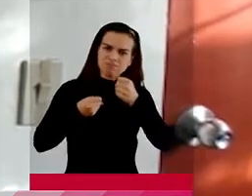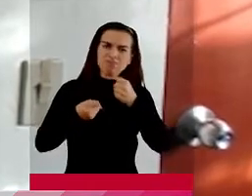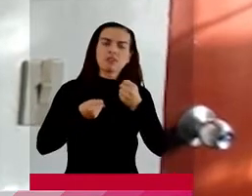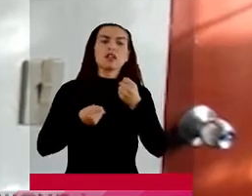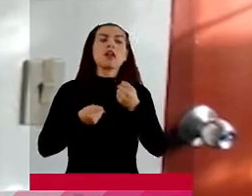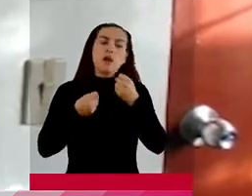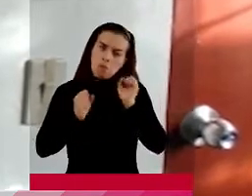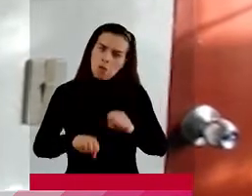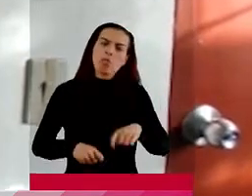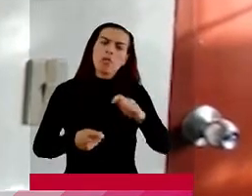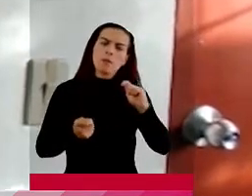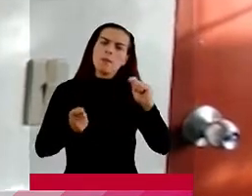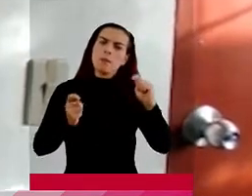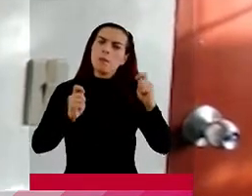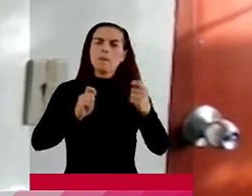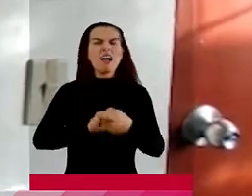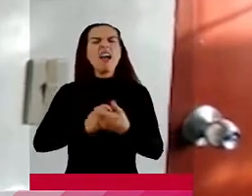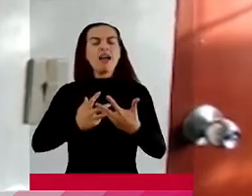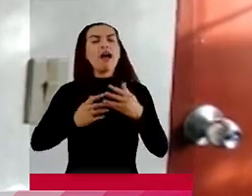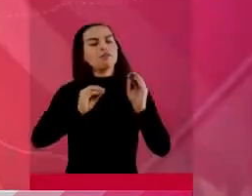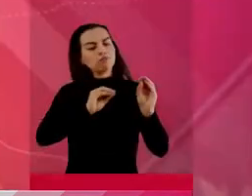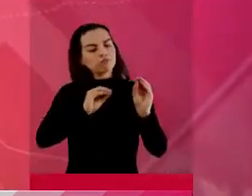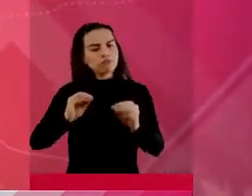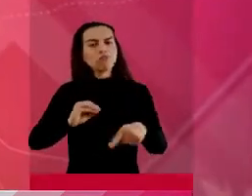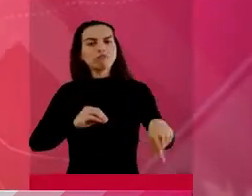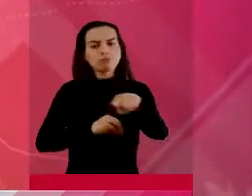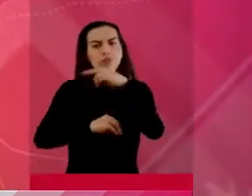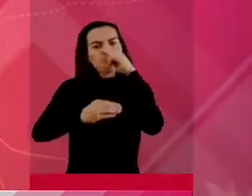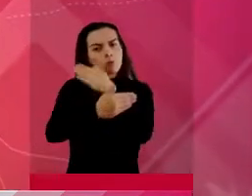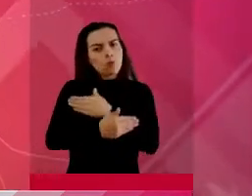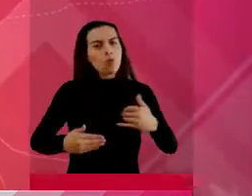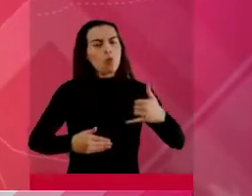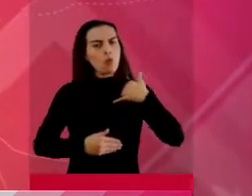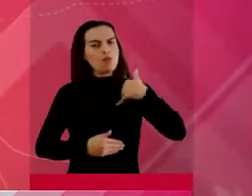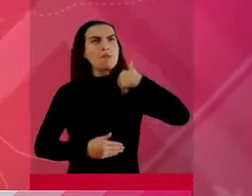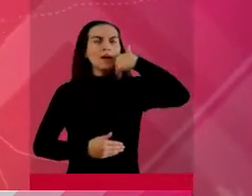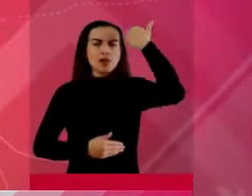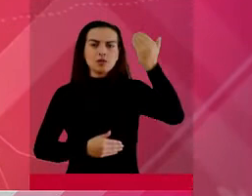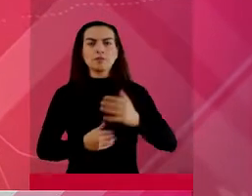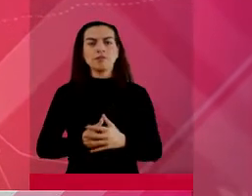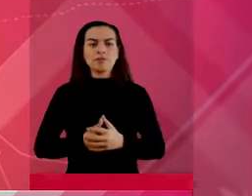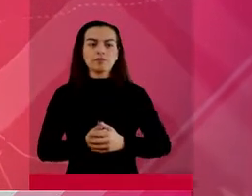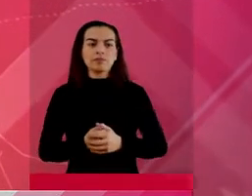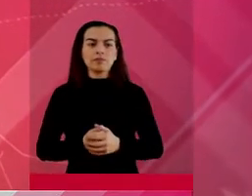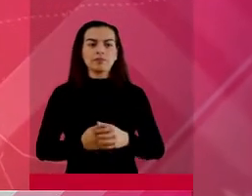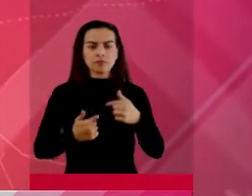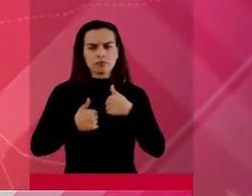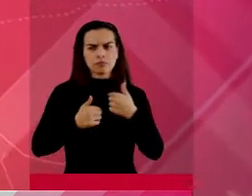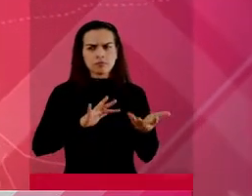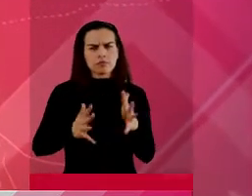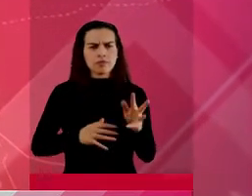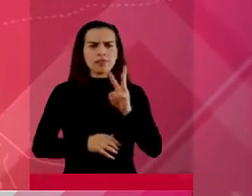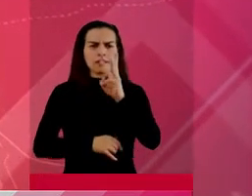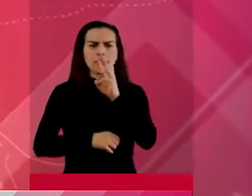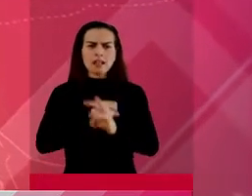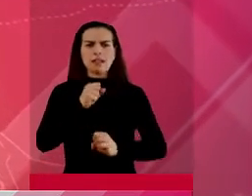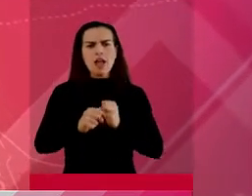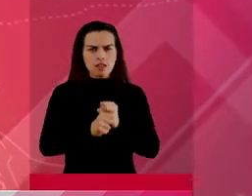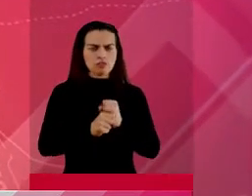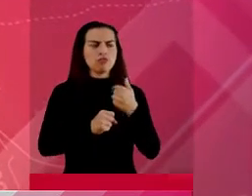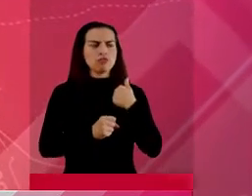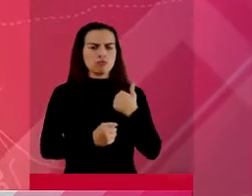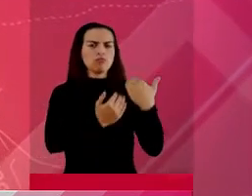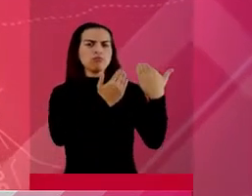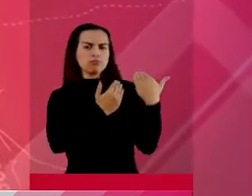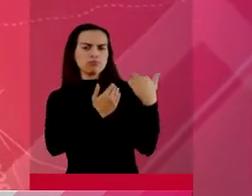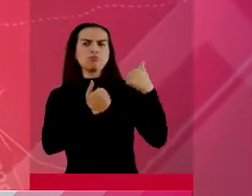bonita enseñándole a más niños, jóvenes y adultos. Llevo aproximadamente unos 3 años representando a Bogotá en diferentes torneos,